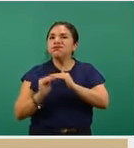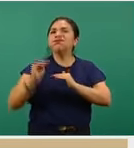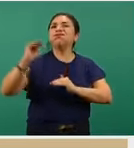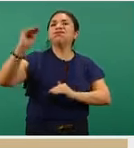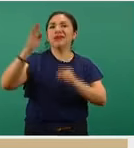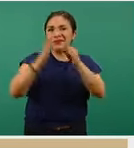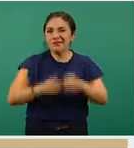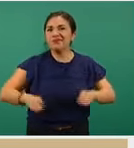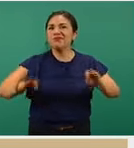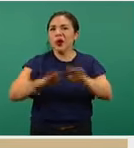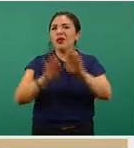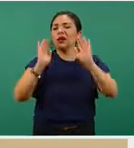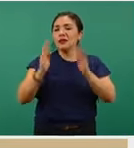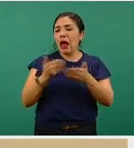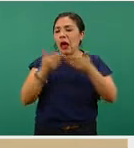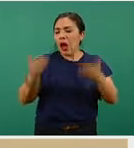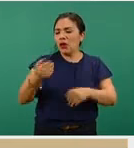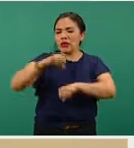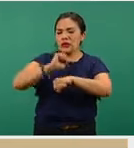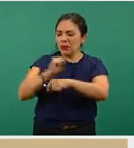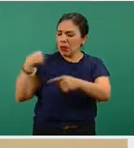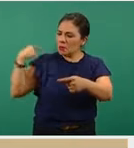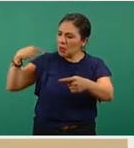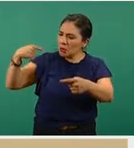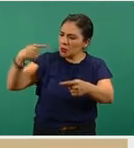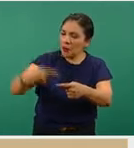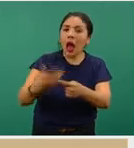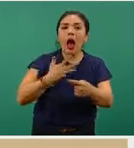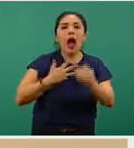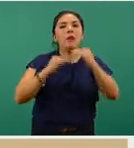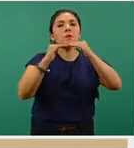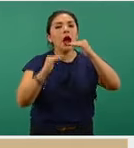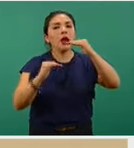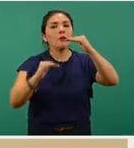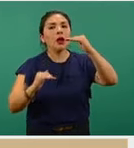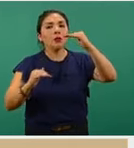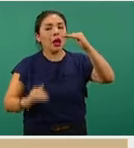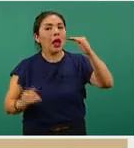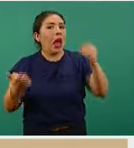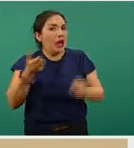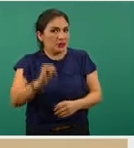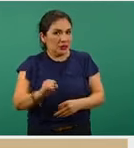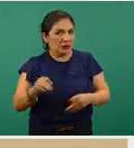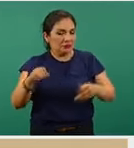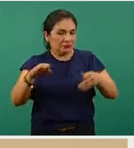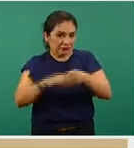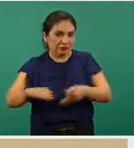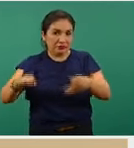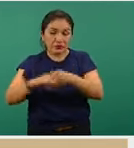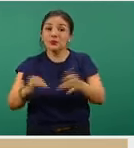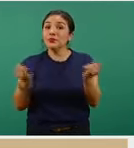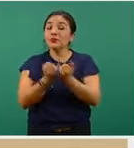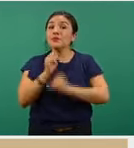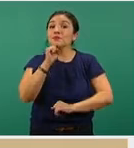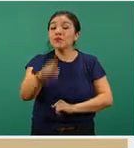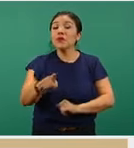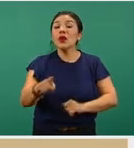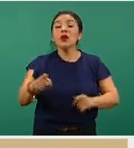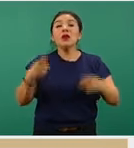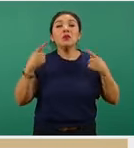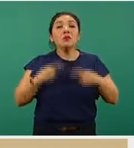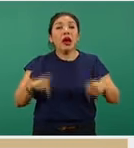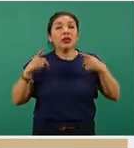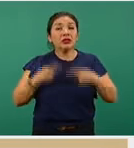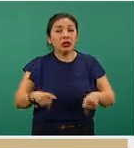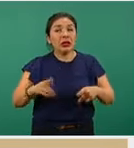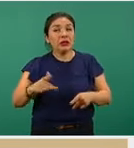importante que también desde hace ya varias semanas tenemos una disminución consistente. Y también, al igual que vimos con los casos estimados,